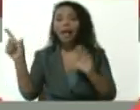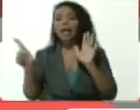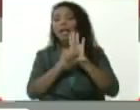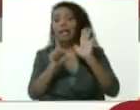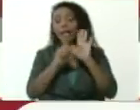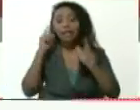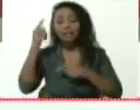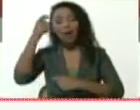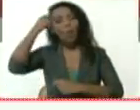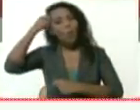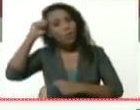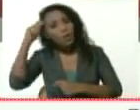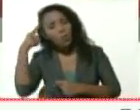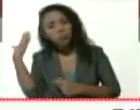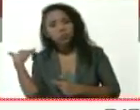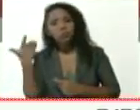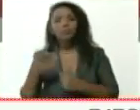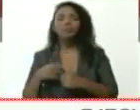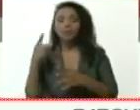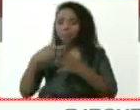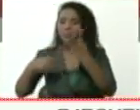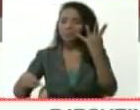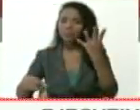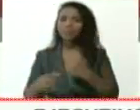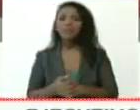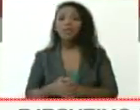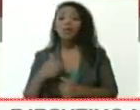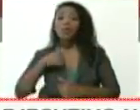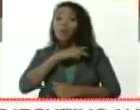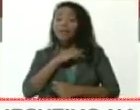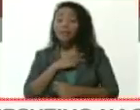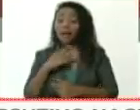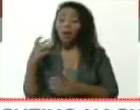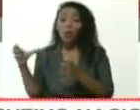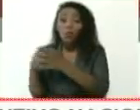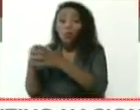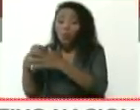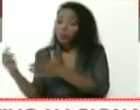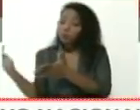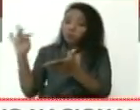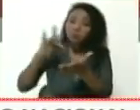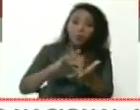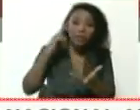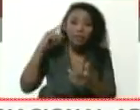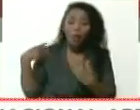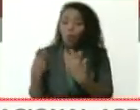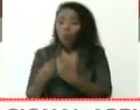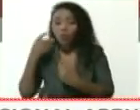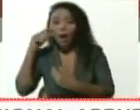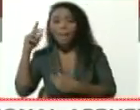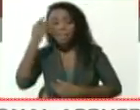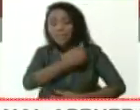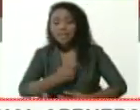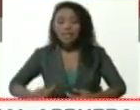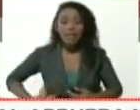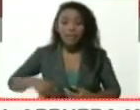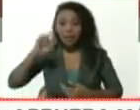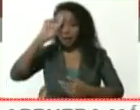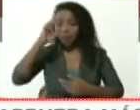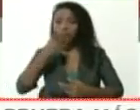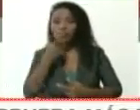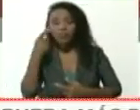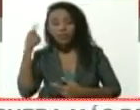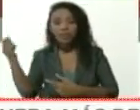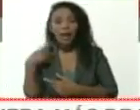habían acordado, etcétera. Y cuando nuestra delegación llegó al hotel en República, con el presidente de República Dominicana, Danilo Medina, allí